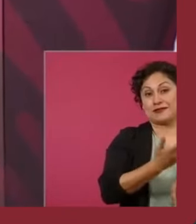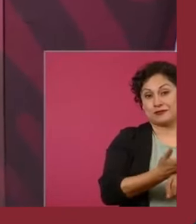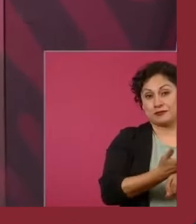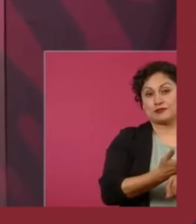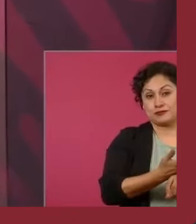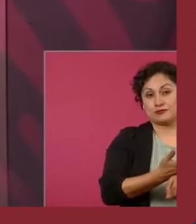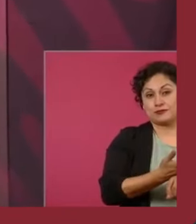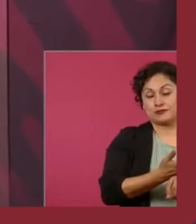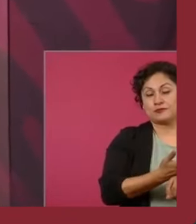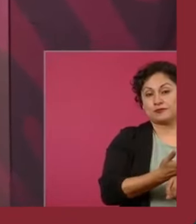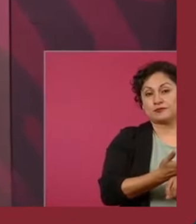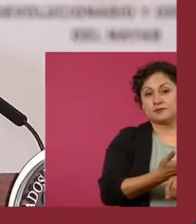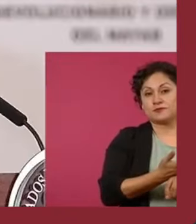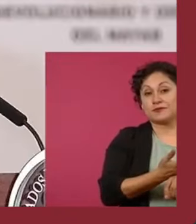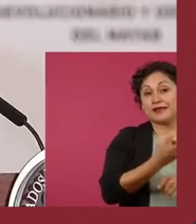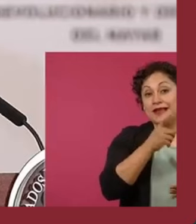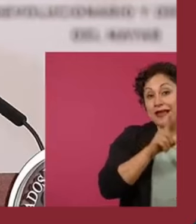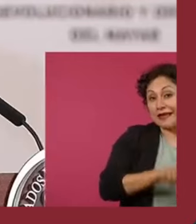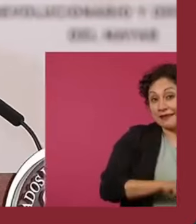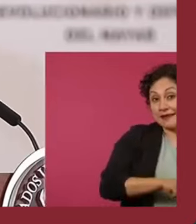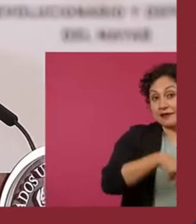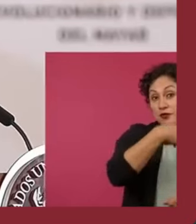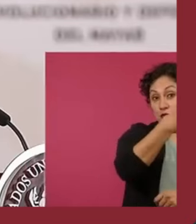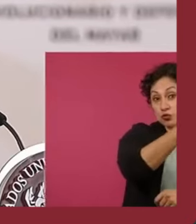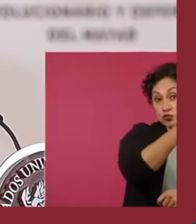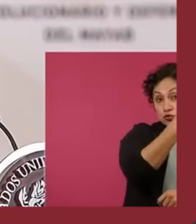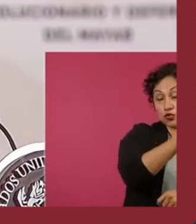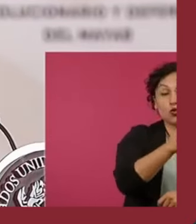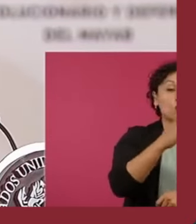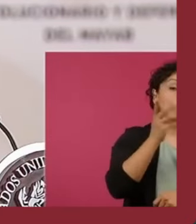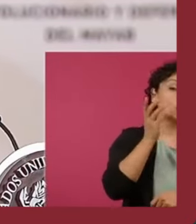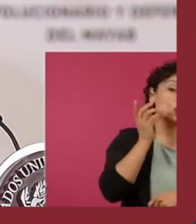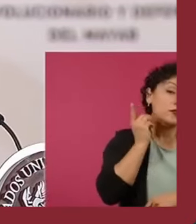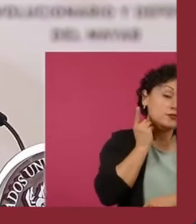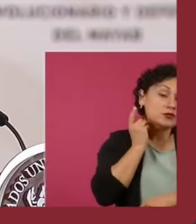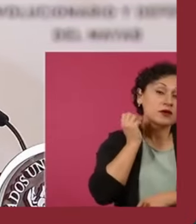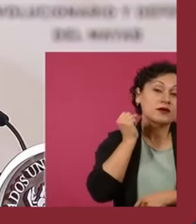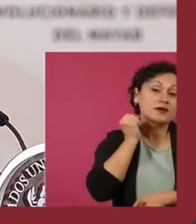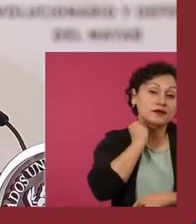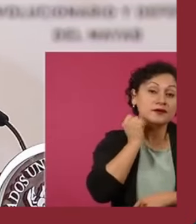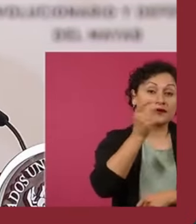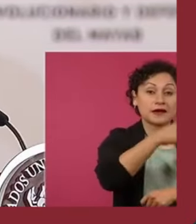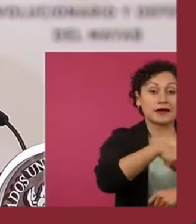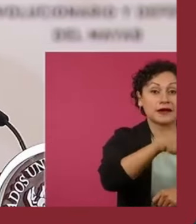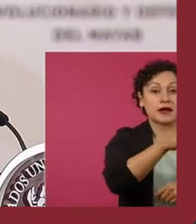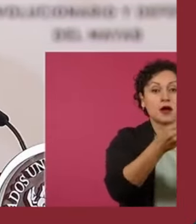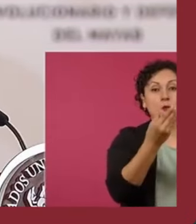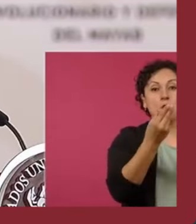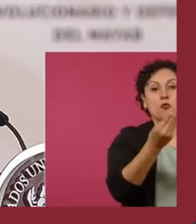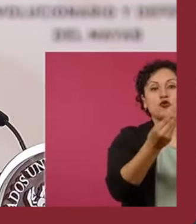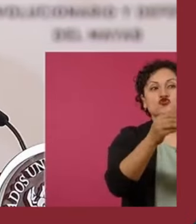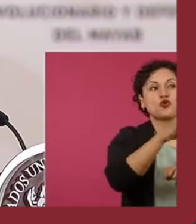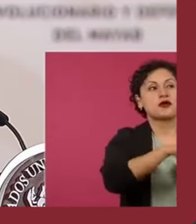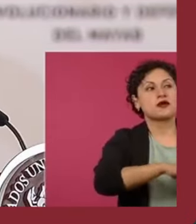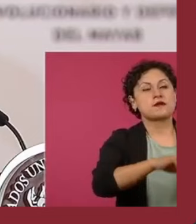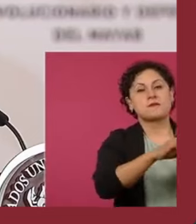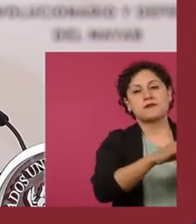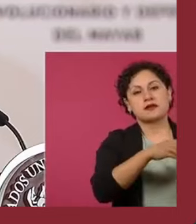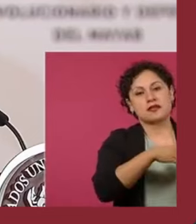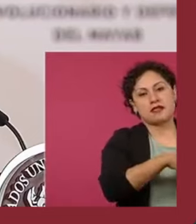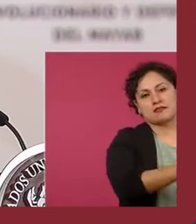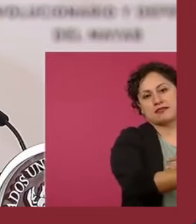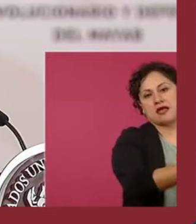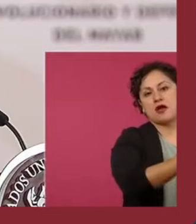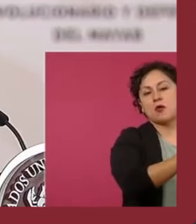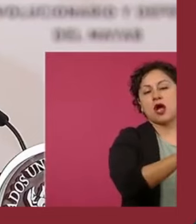del Gobierno de México con la protección del medio ambiente y la defensa de nuestros recursos naturales. El presidente Andrés Manuel